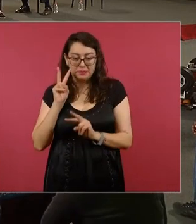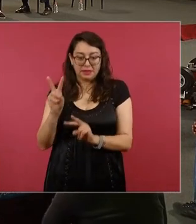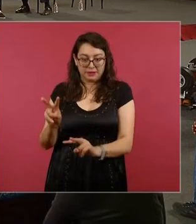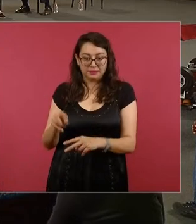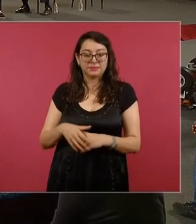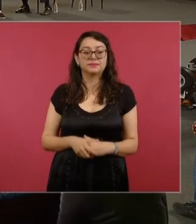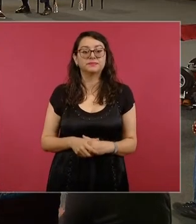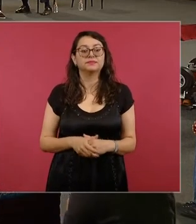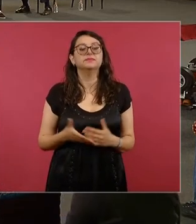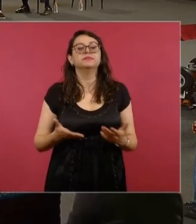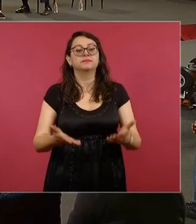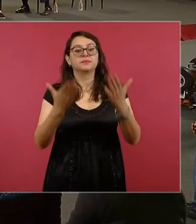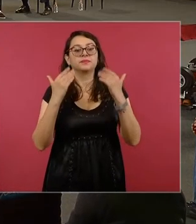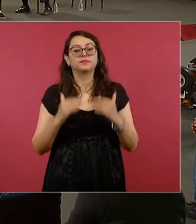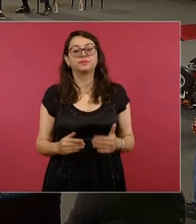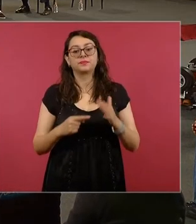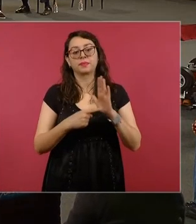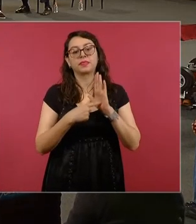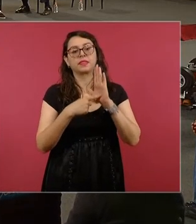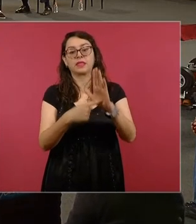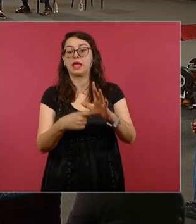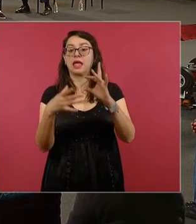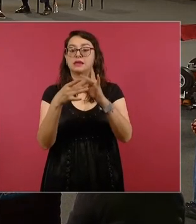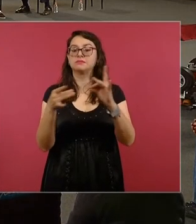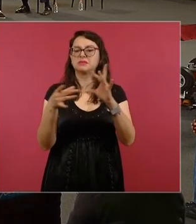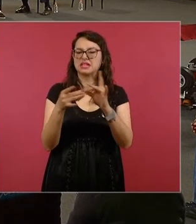la numerología que quería yo narrarles.